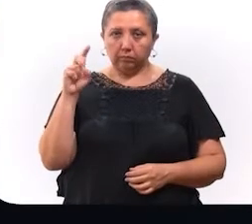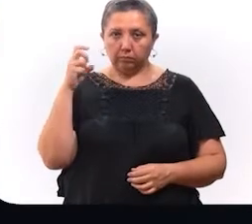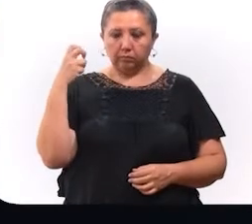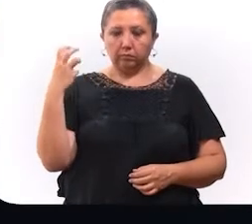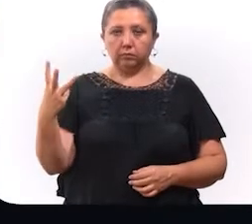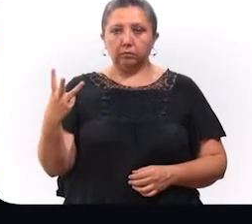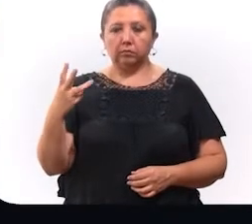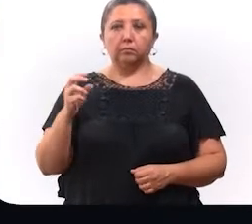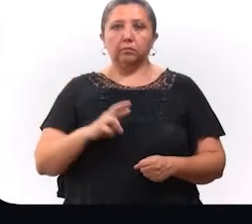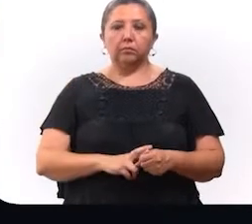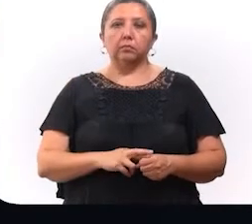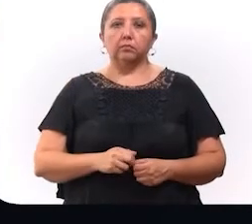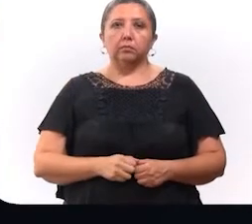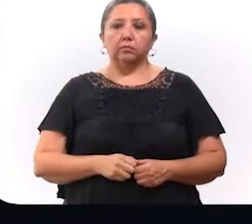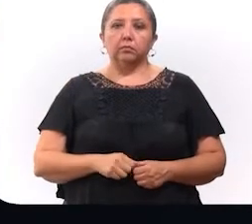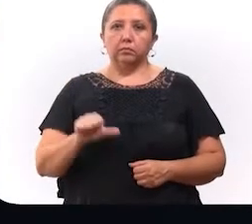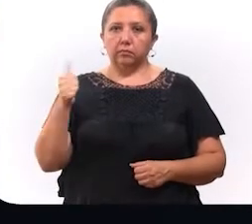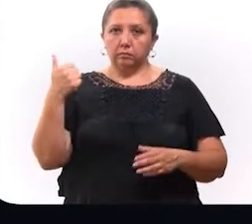7,433 en la zona sur,